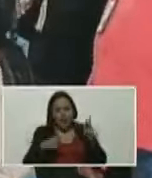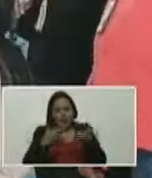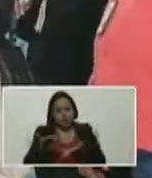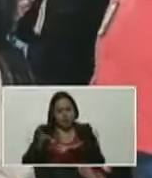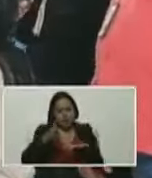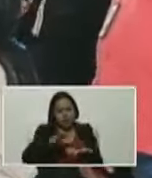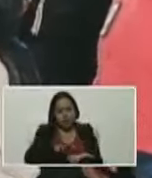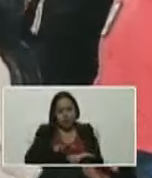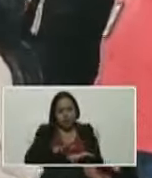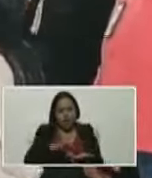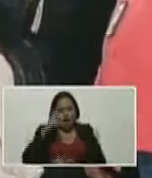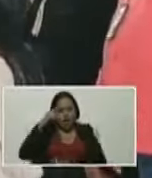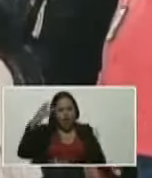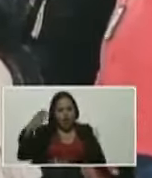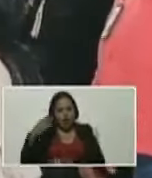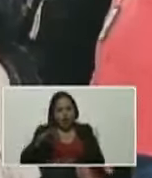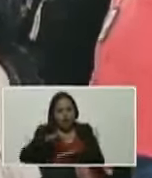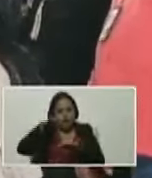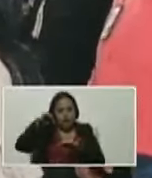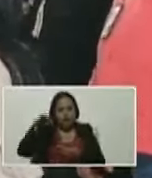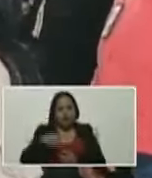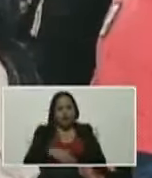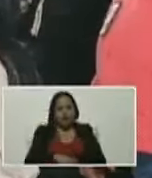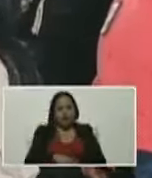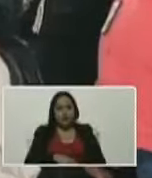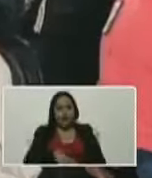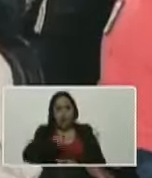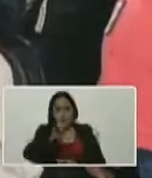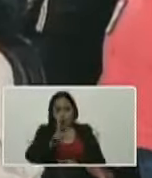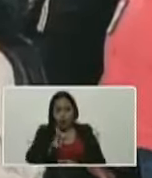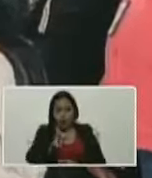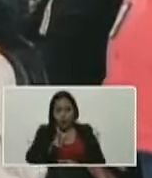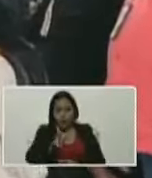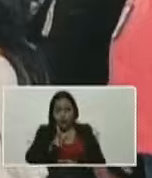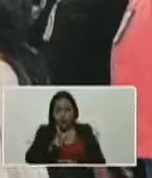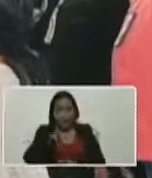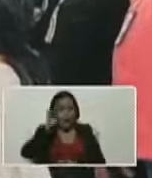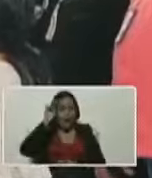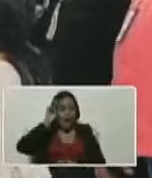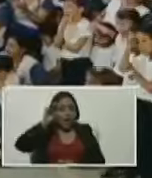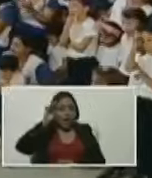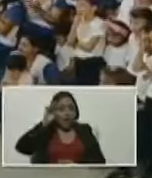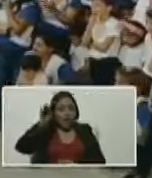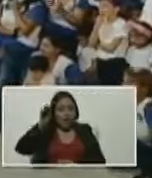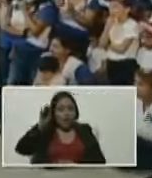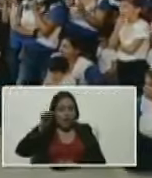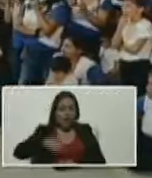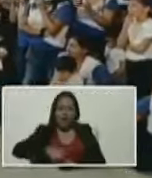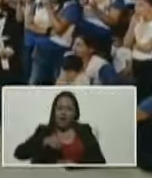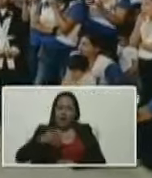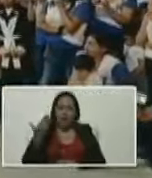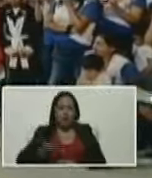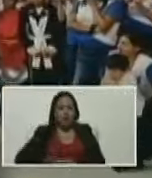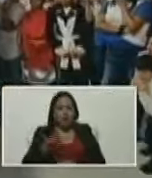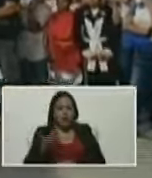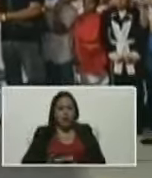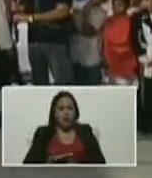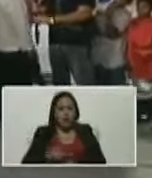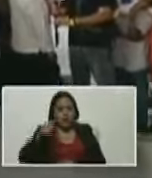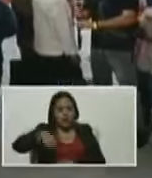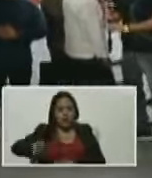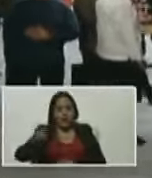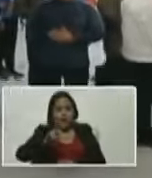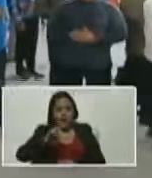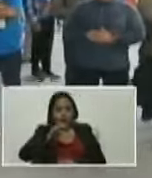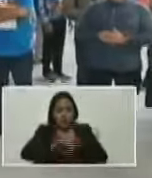en su gloria. Los dos maestros más importantes que tuvo Venezuela en el